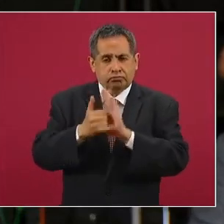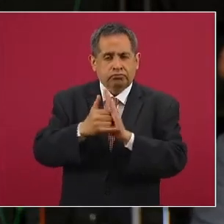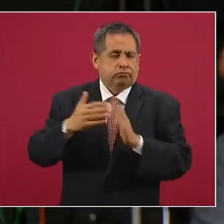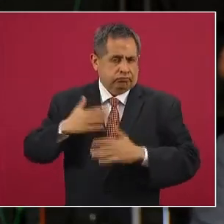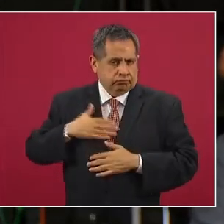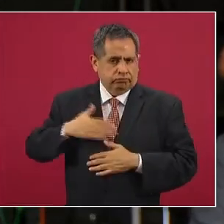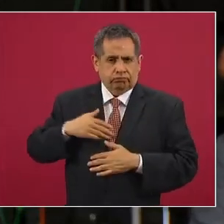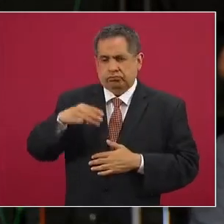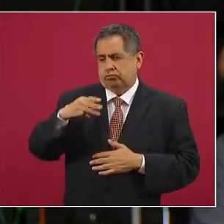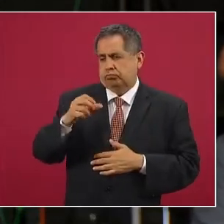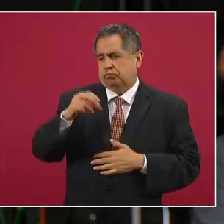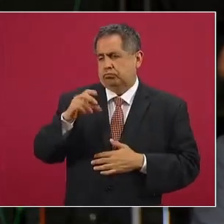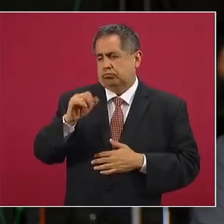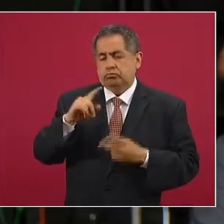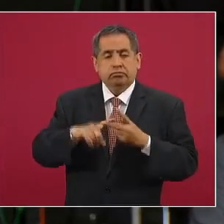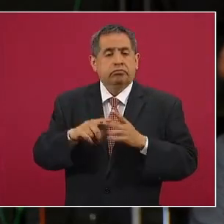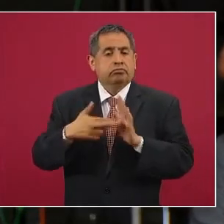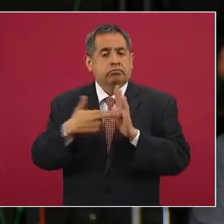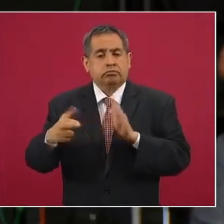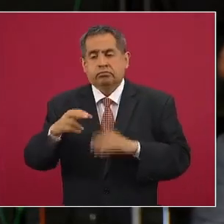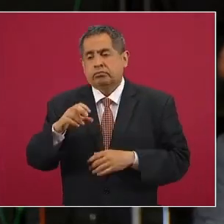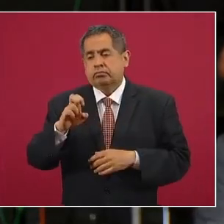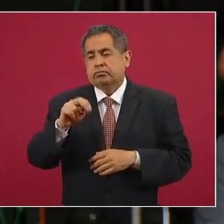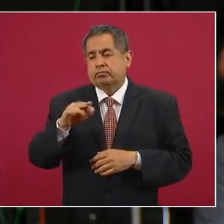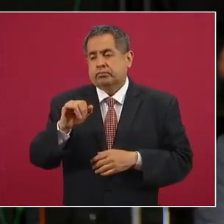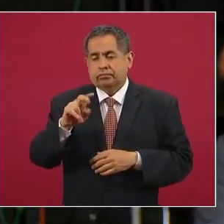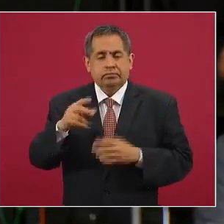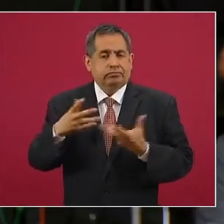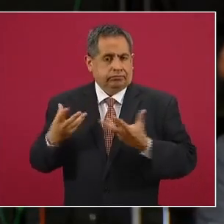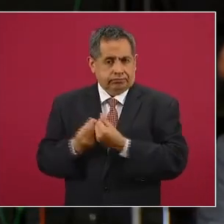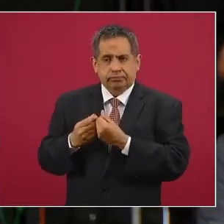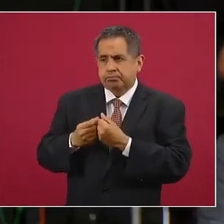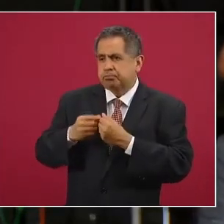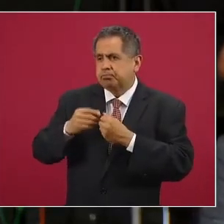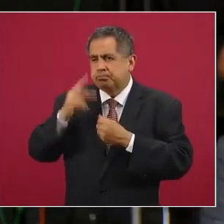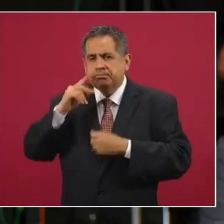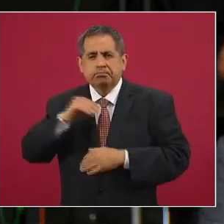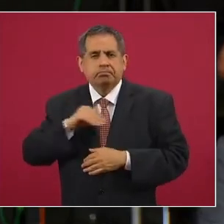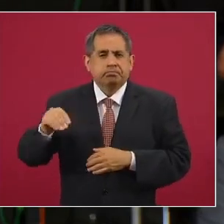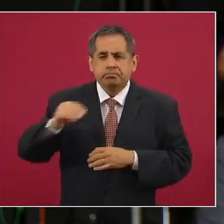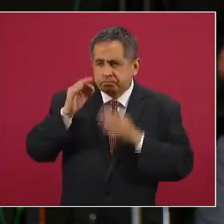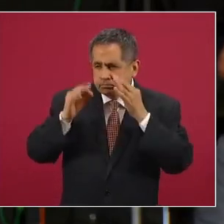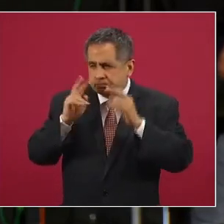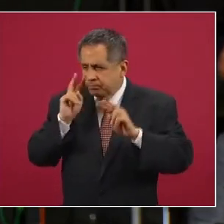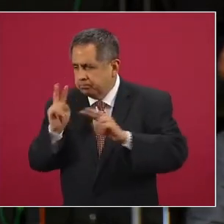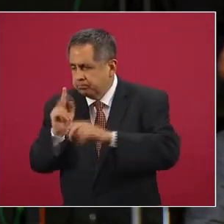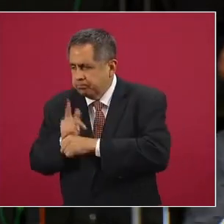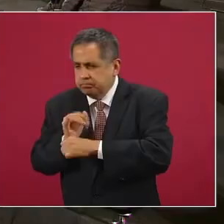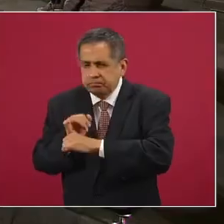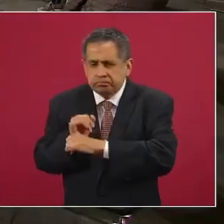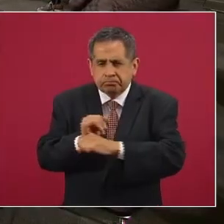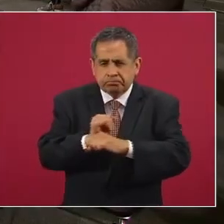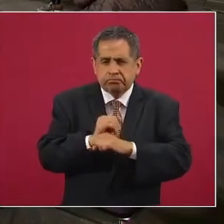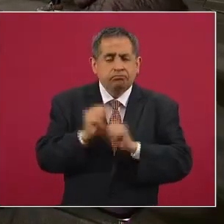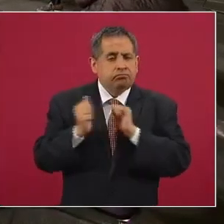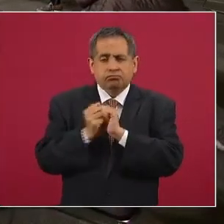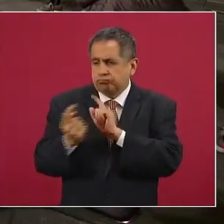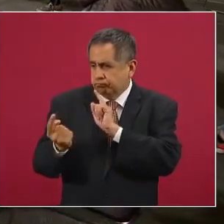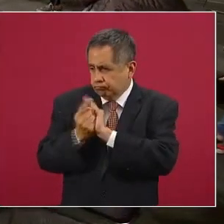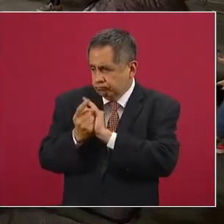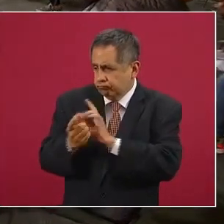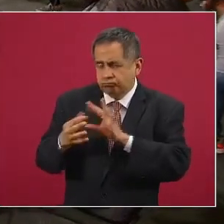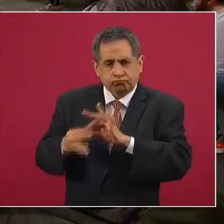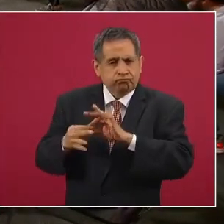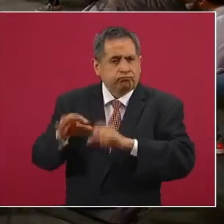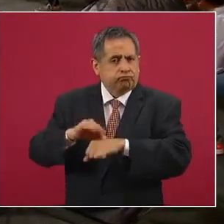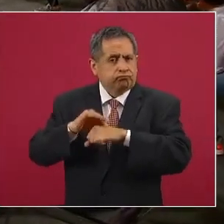Olvera Oficial, la revista Énfasis y Noticiero en Redes, con el afán de entrar en contacto directo y de primera